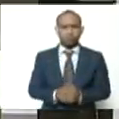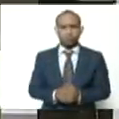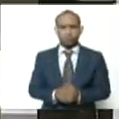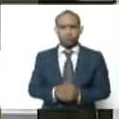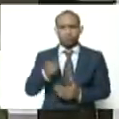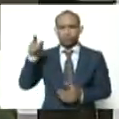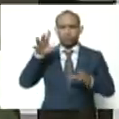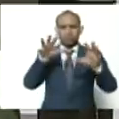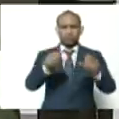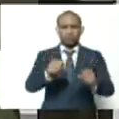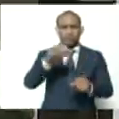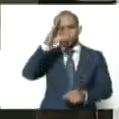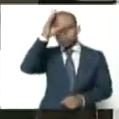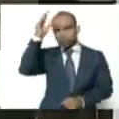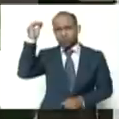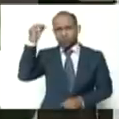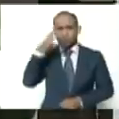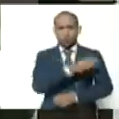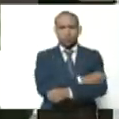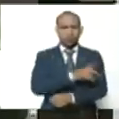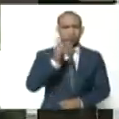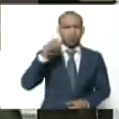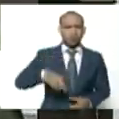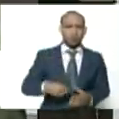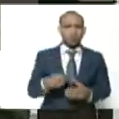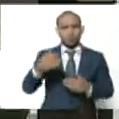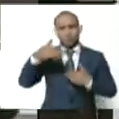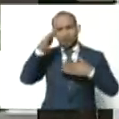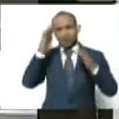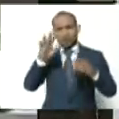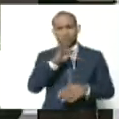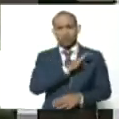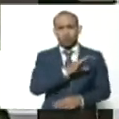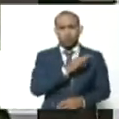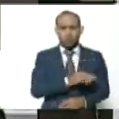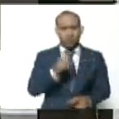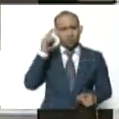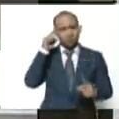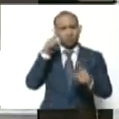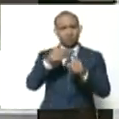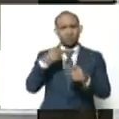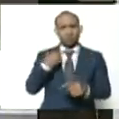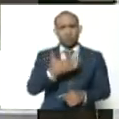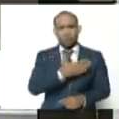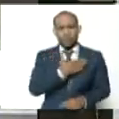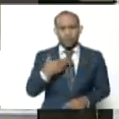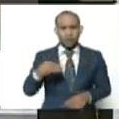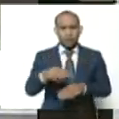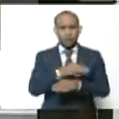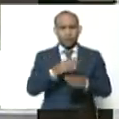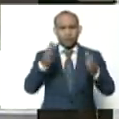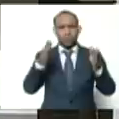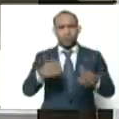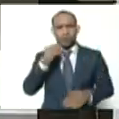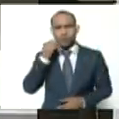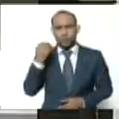ese imperio y de esa derecha. Bueno, ir a la atención social. Yo quisiera que nuestro ministro de la